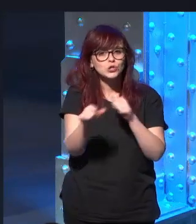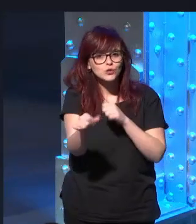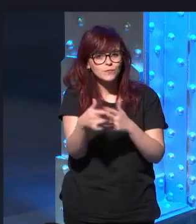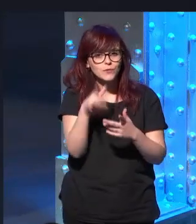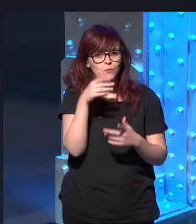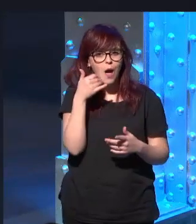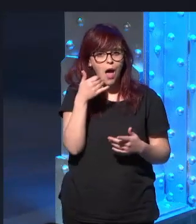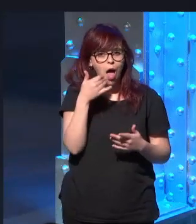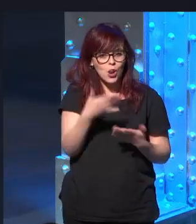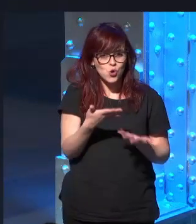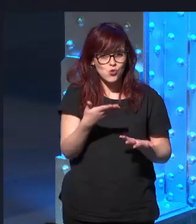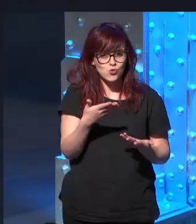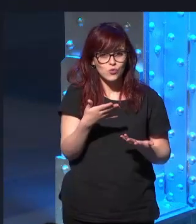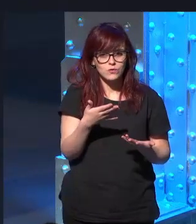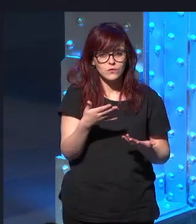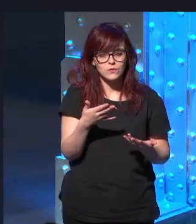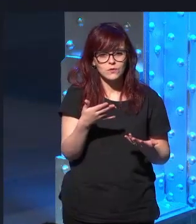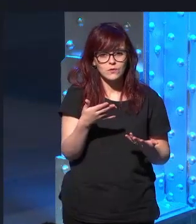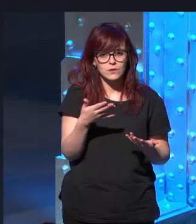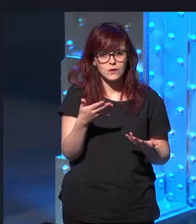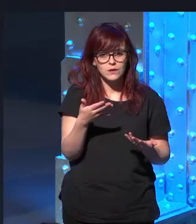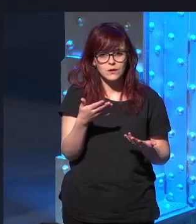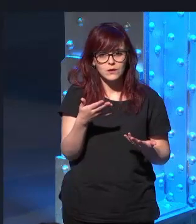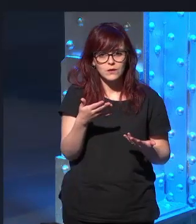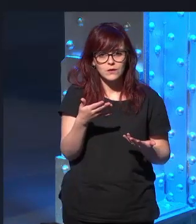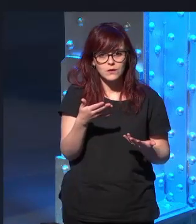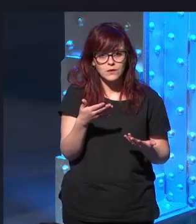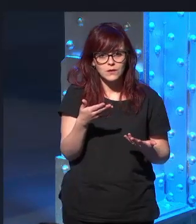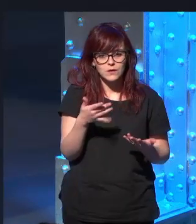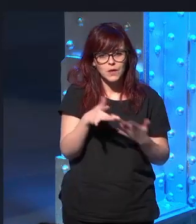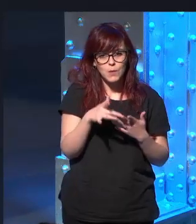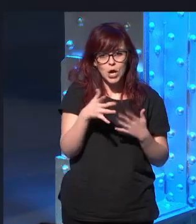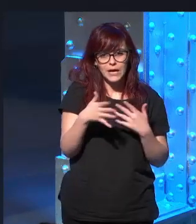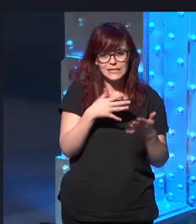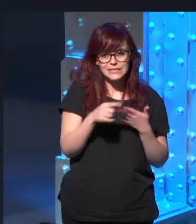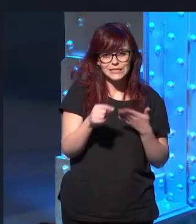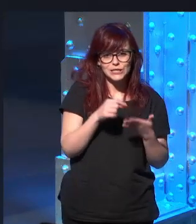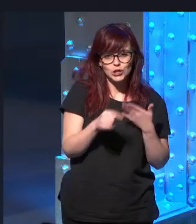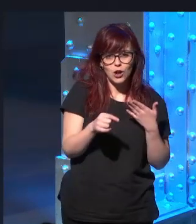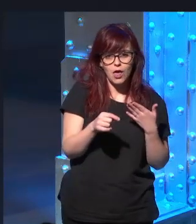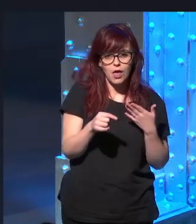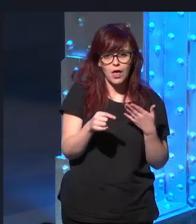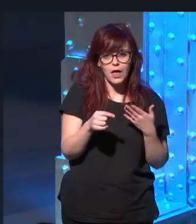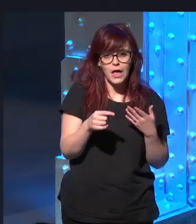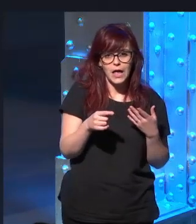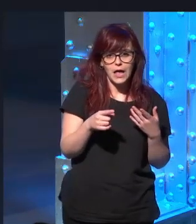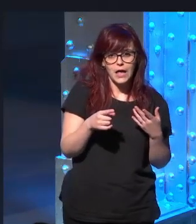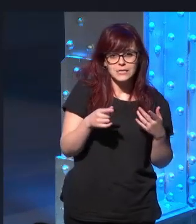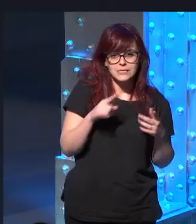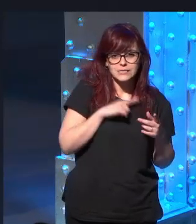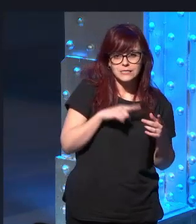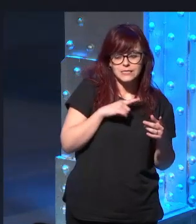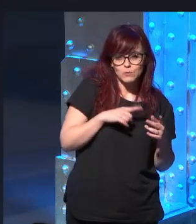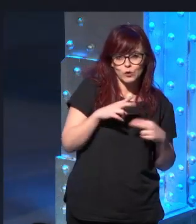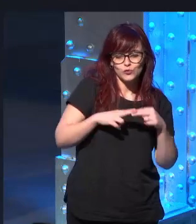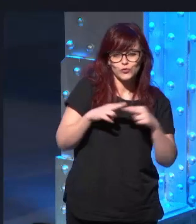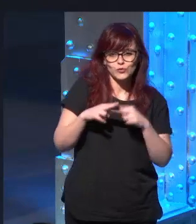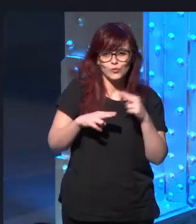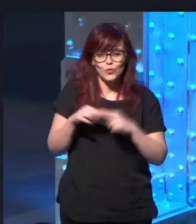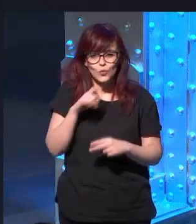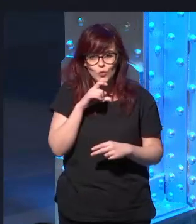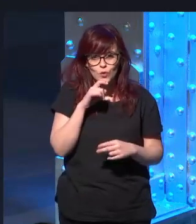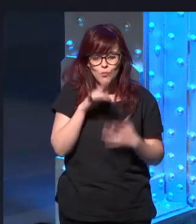¿no? Entonces, yo creo que la escritora nos bebemos y también vivimos y crecemos de lo que nos rodea y de lo